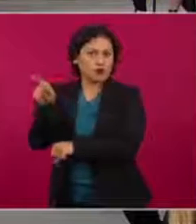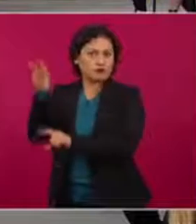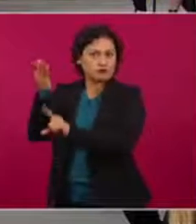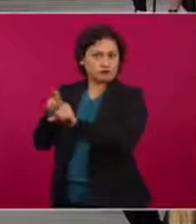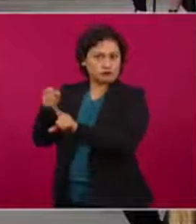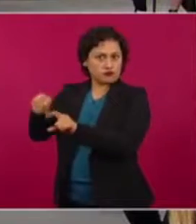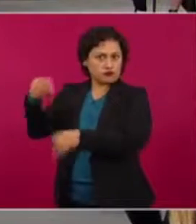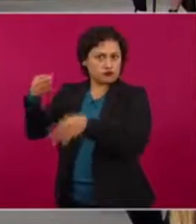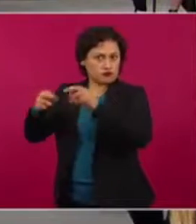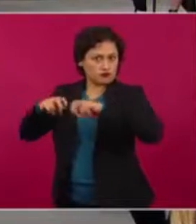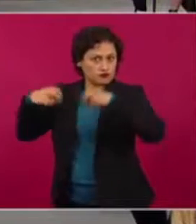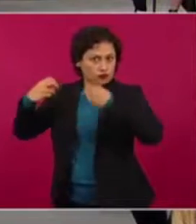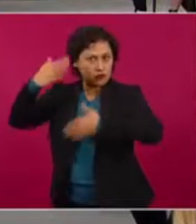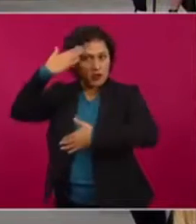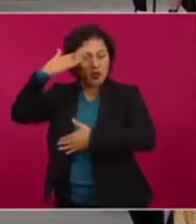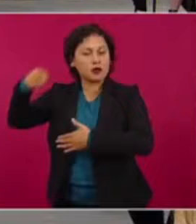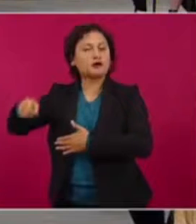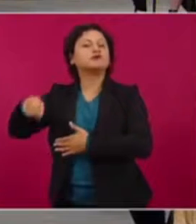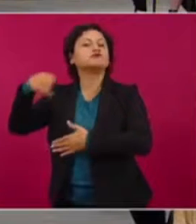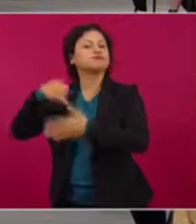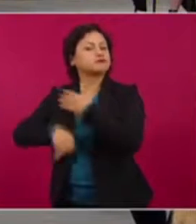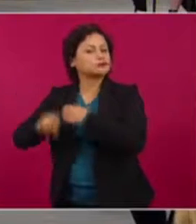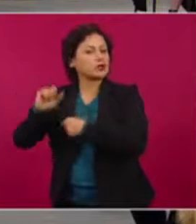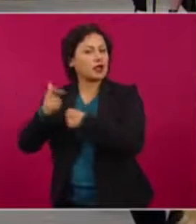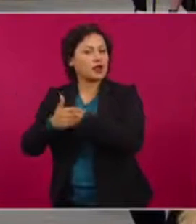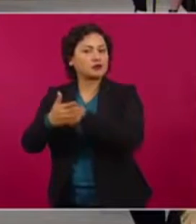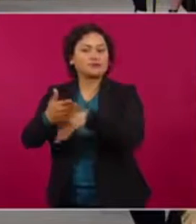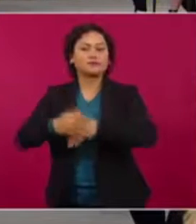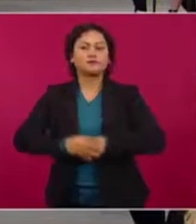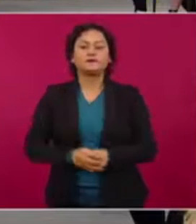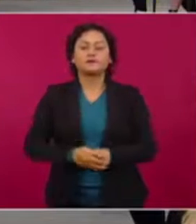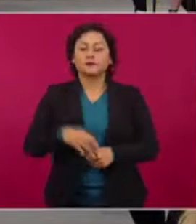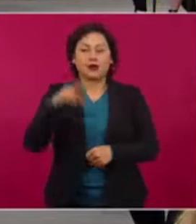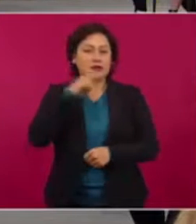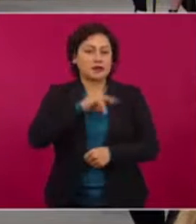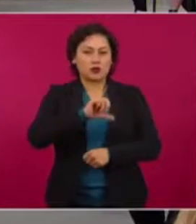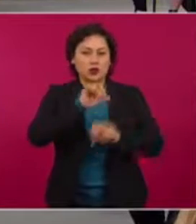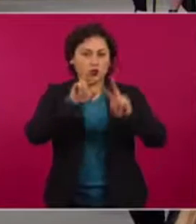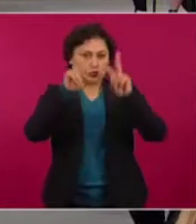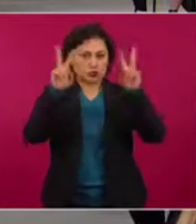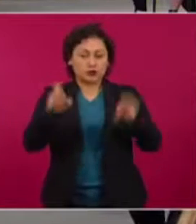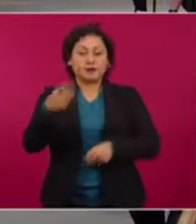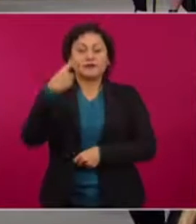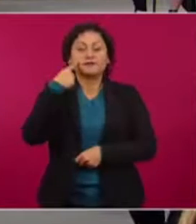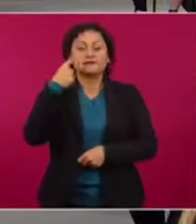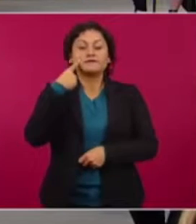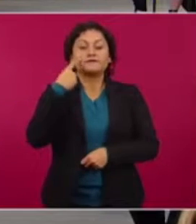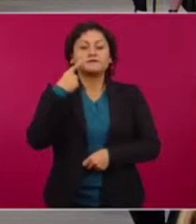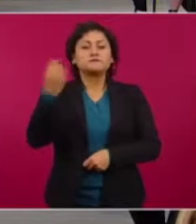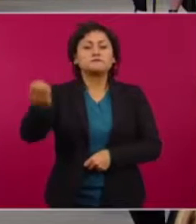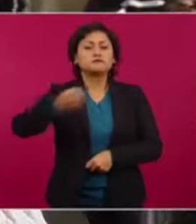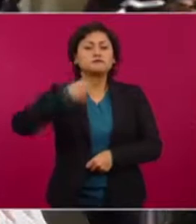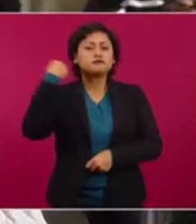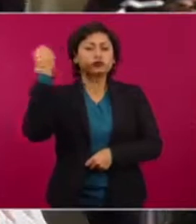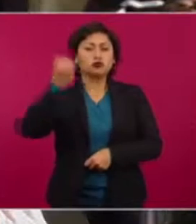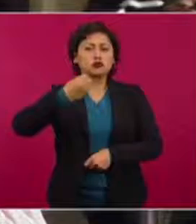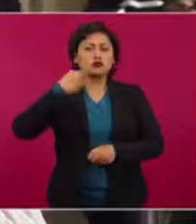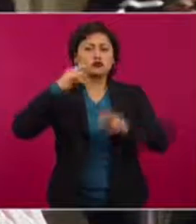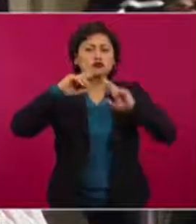magistrada. Y como segundo tema rapidísimo, presidente, hay unos foros, unos diálogos regionales que se